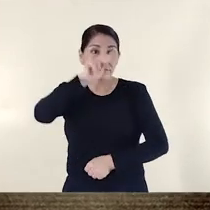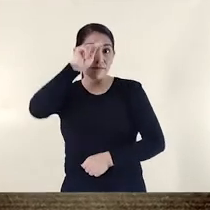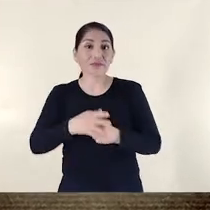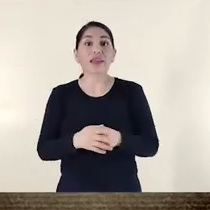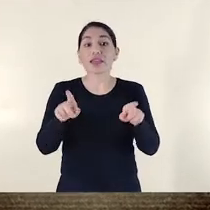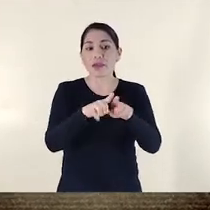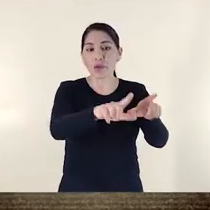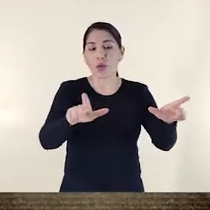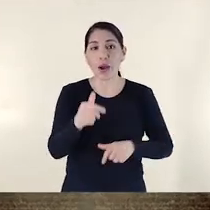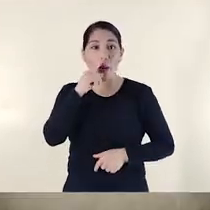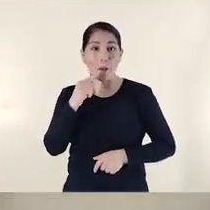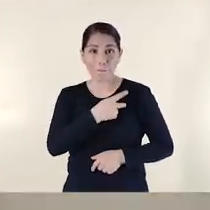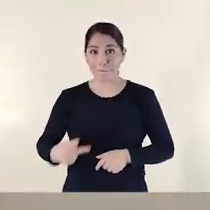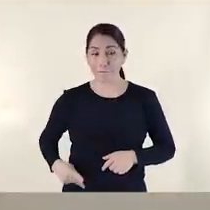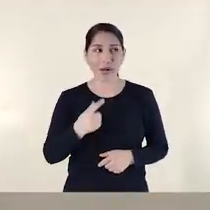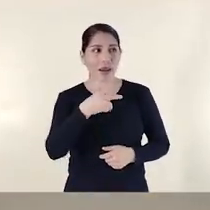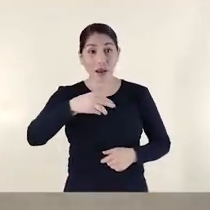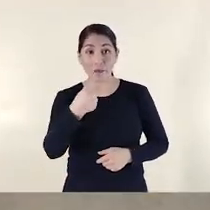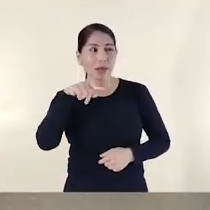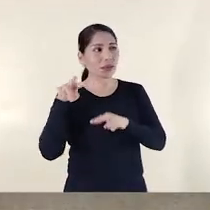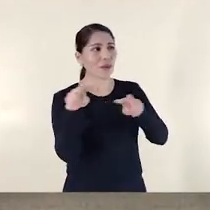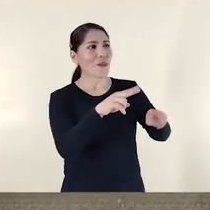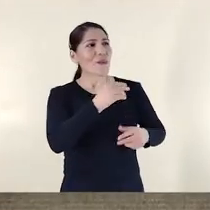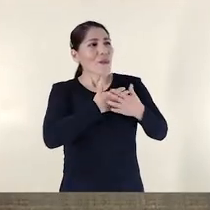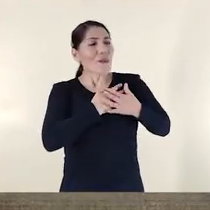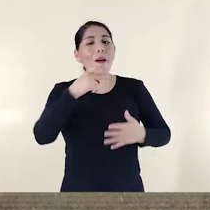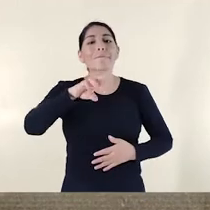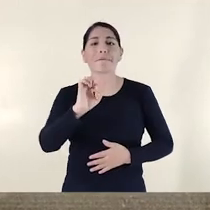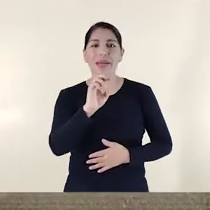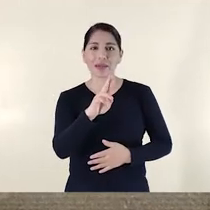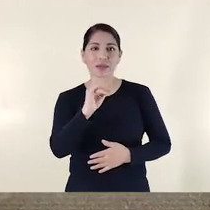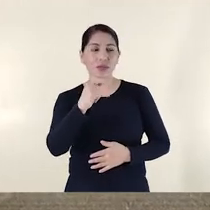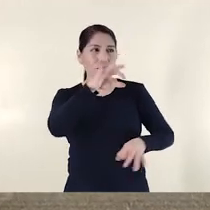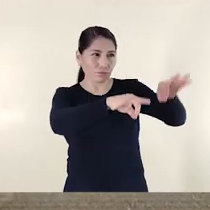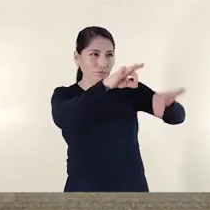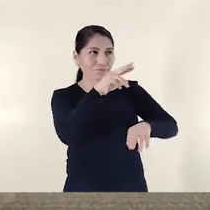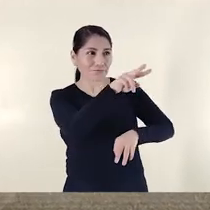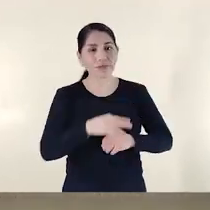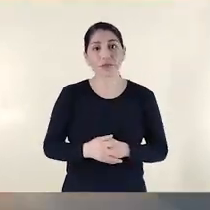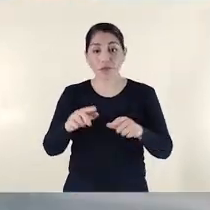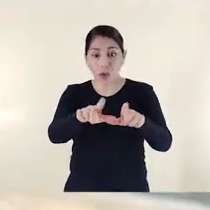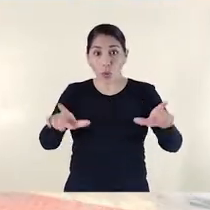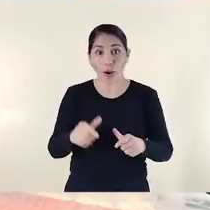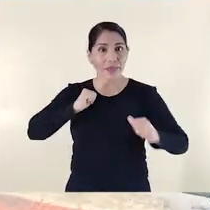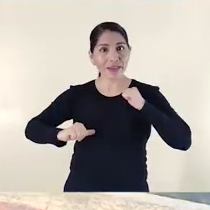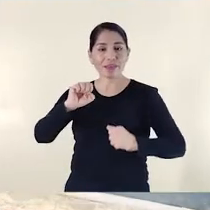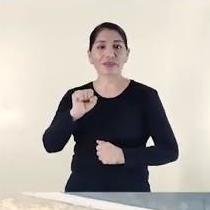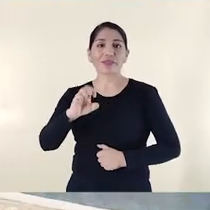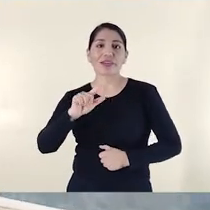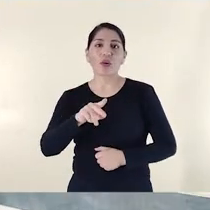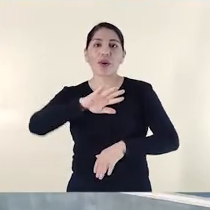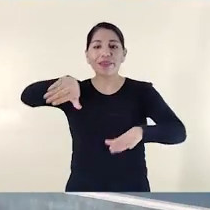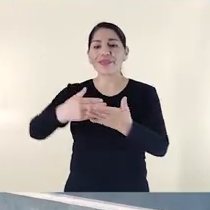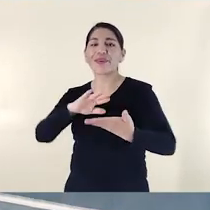poesía, danza, el himno nacional y hasta el lugar predilecto del virrey Amat para ver actuar a su querida Perricholi. Y es que la cultura y